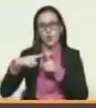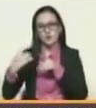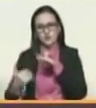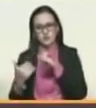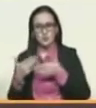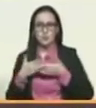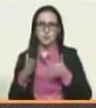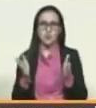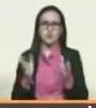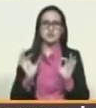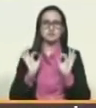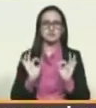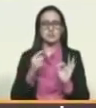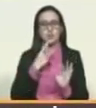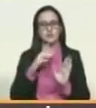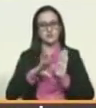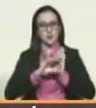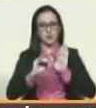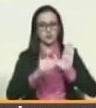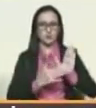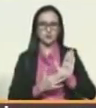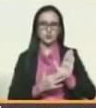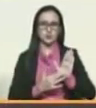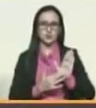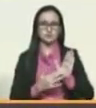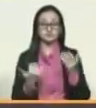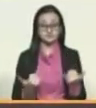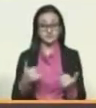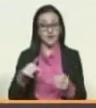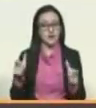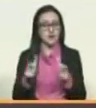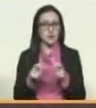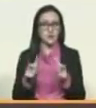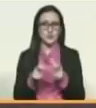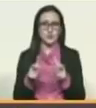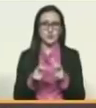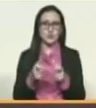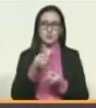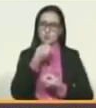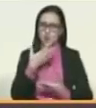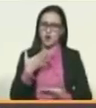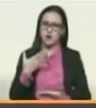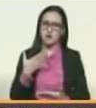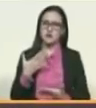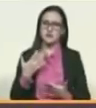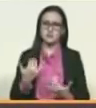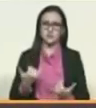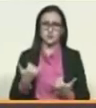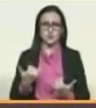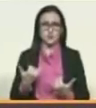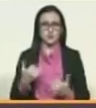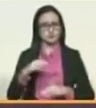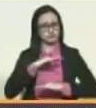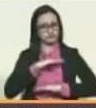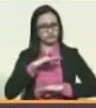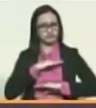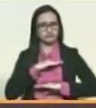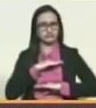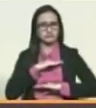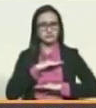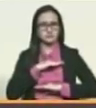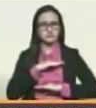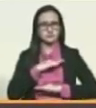lo establece la Constitución. Ha sido una reunión muy, muy buena, la califico de muy eficiente, muy,